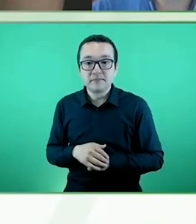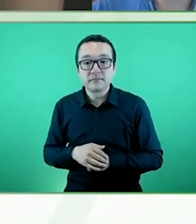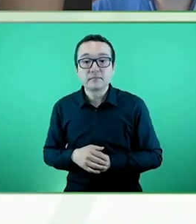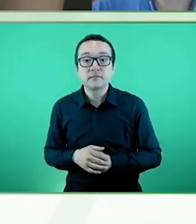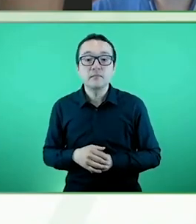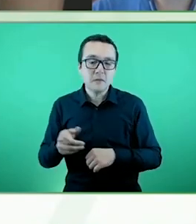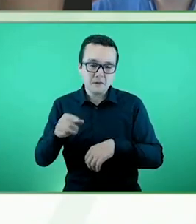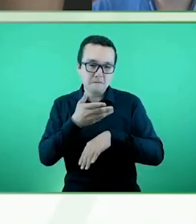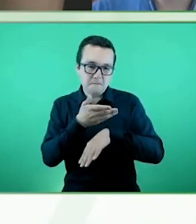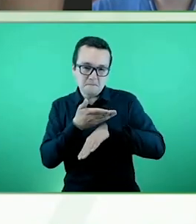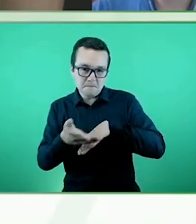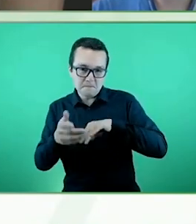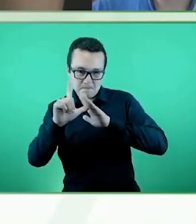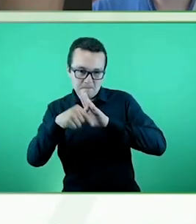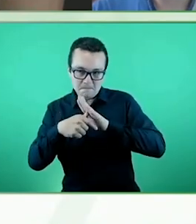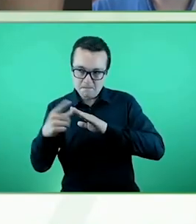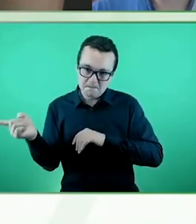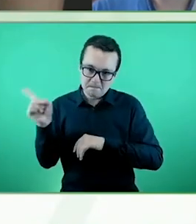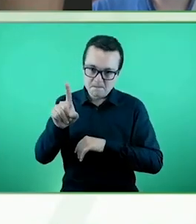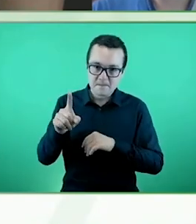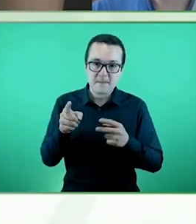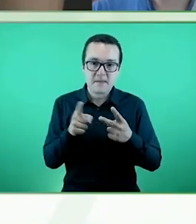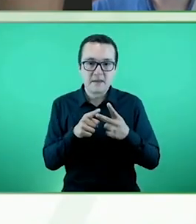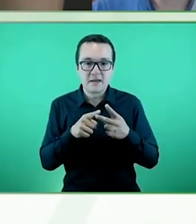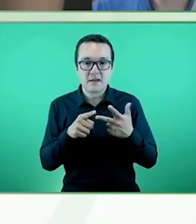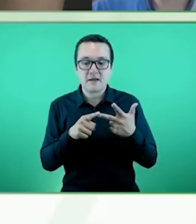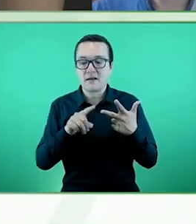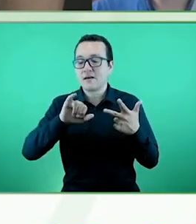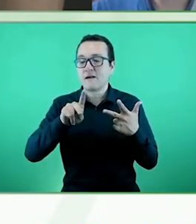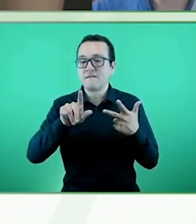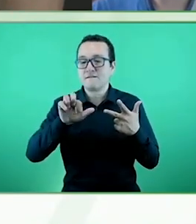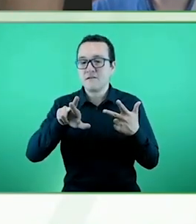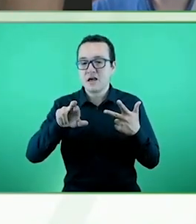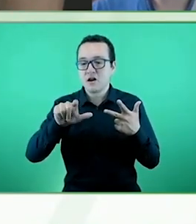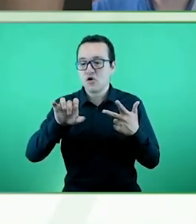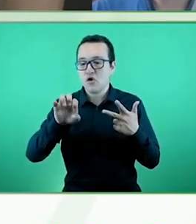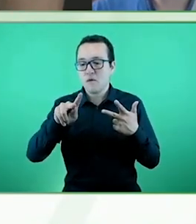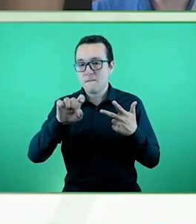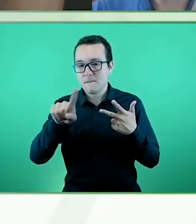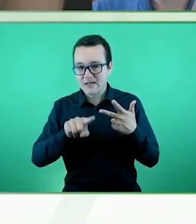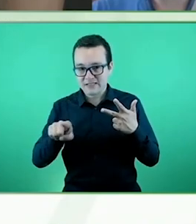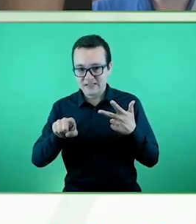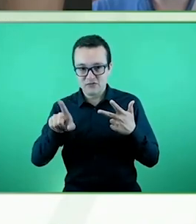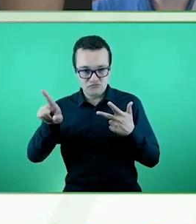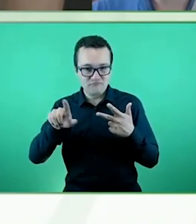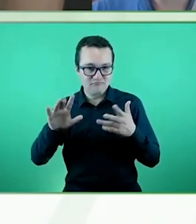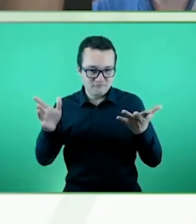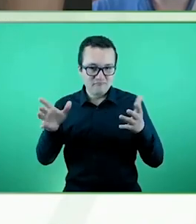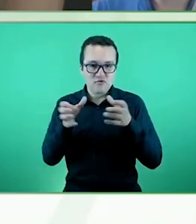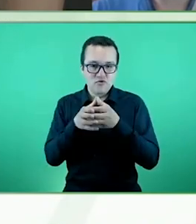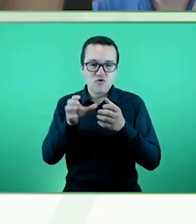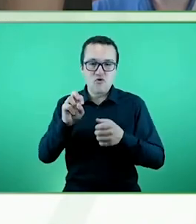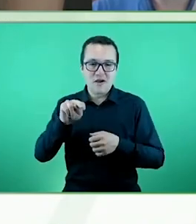Javier Inostroza López, de la ONG Rebrota, del proyecto de la Escuela Chile-España.